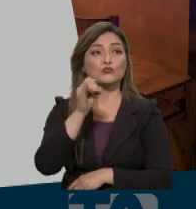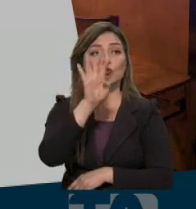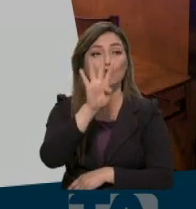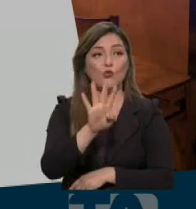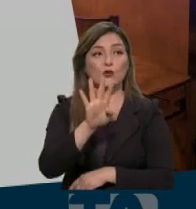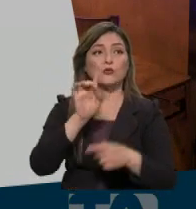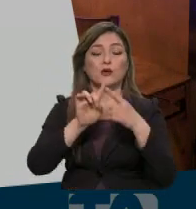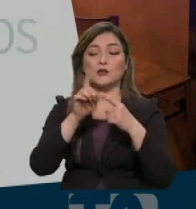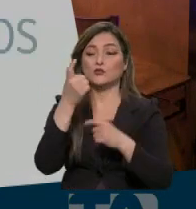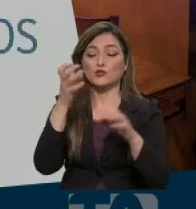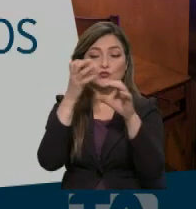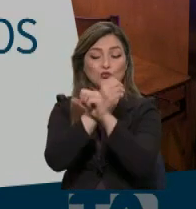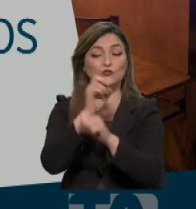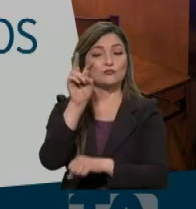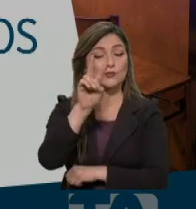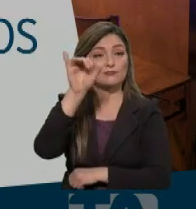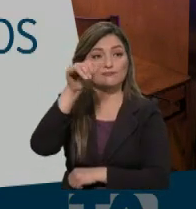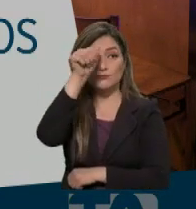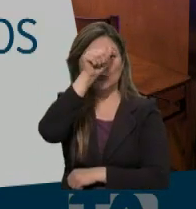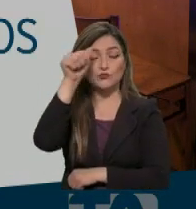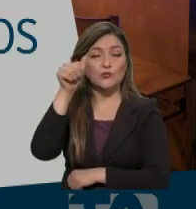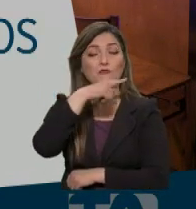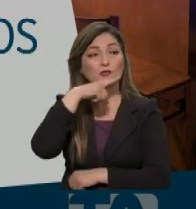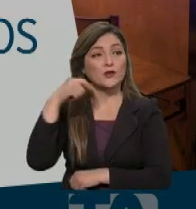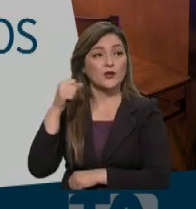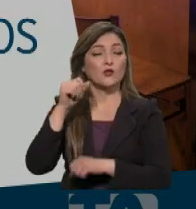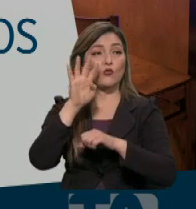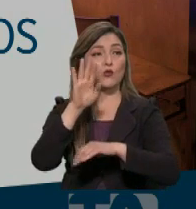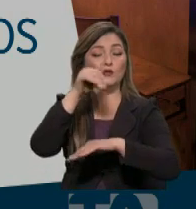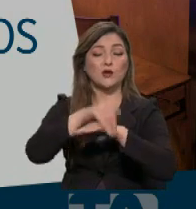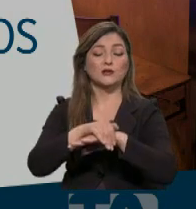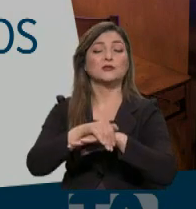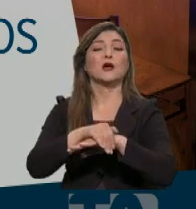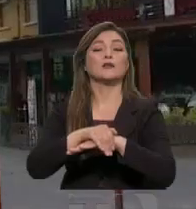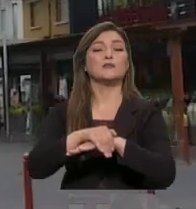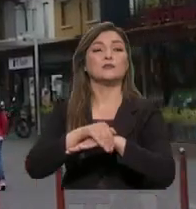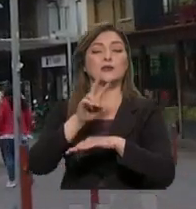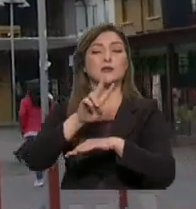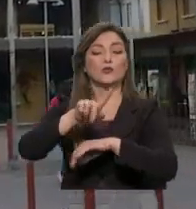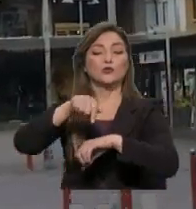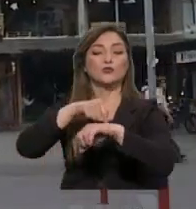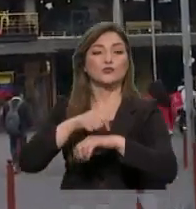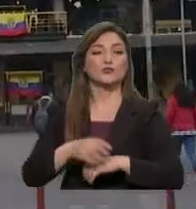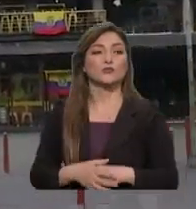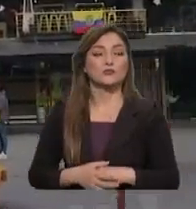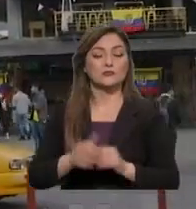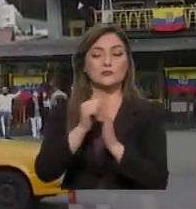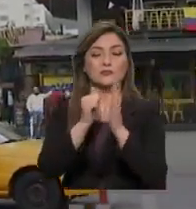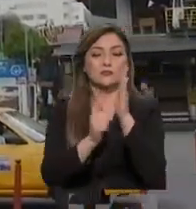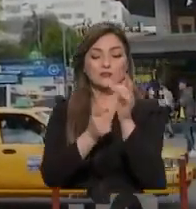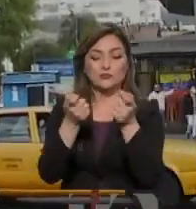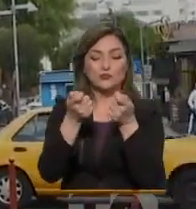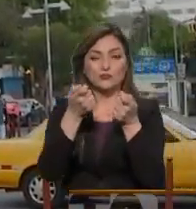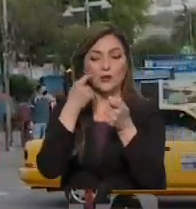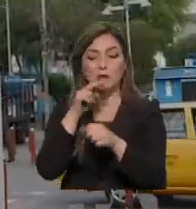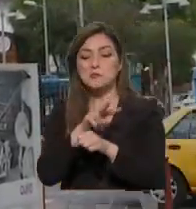a 23 horas, mientras que viernes, sábados y feriados de 16 a 24 horas. La Agencia Metropolitana de Control verificará que